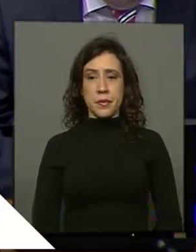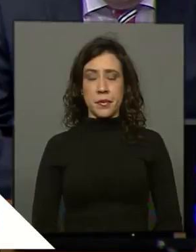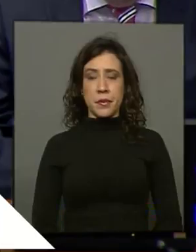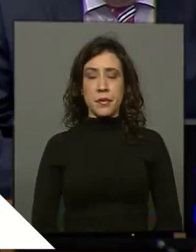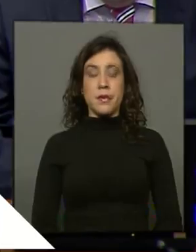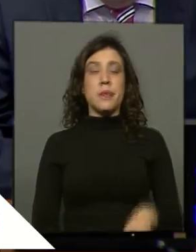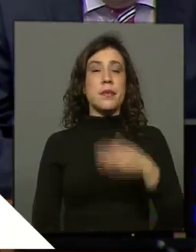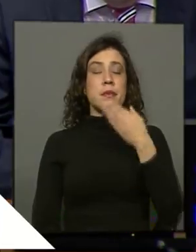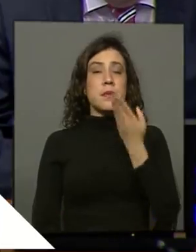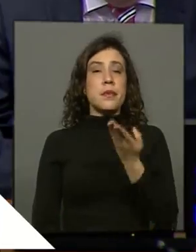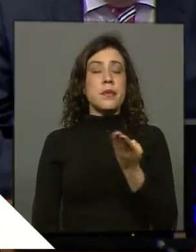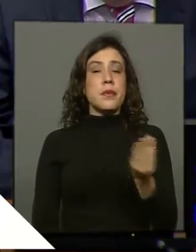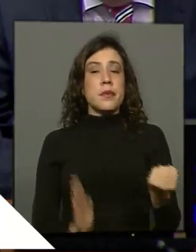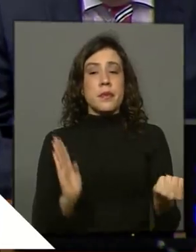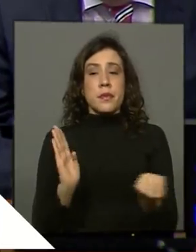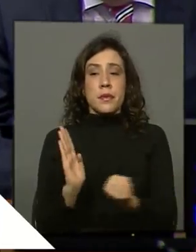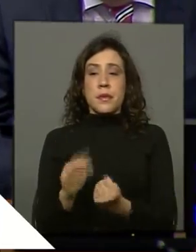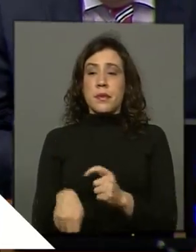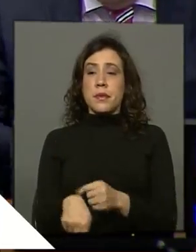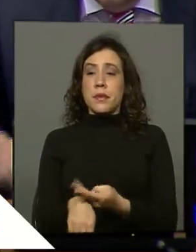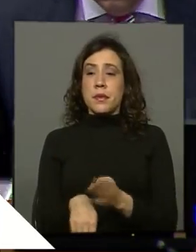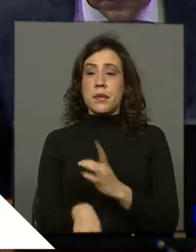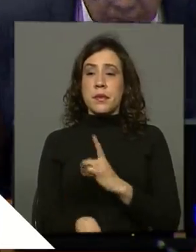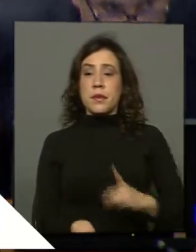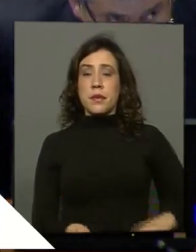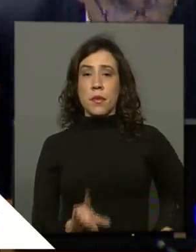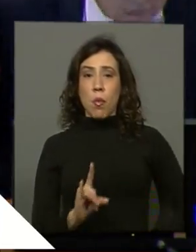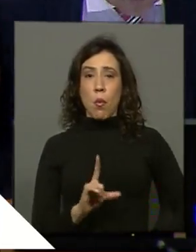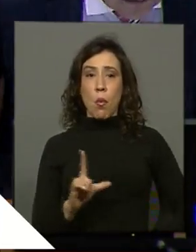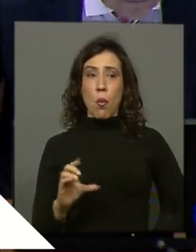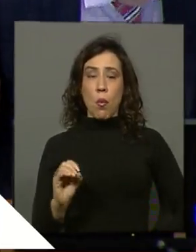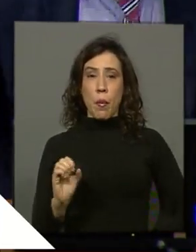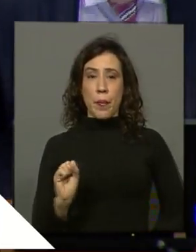ofrezco la palabra para hablar en contra en el tiempo restante del diputado señor Ulloa